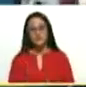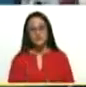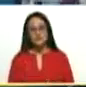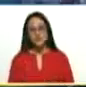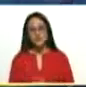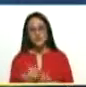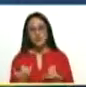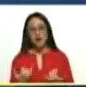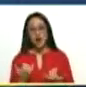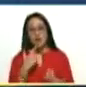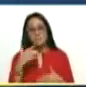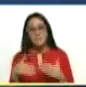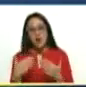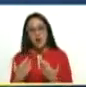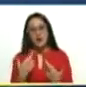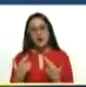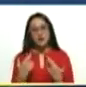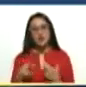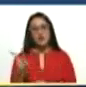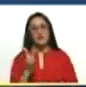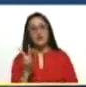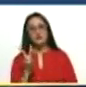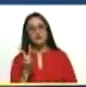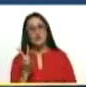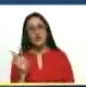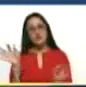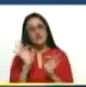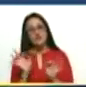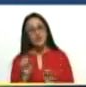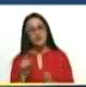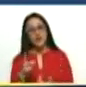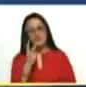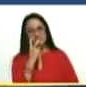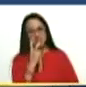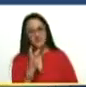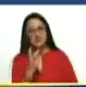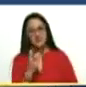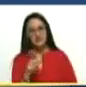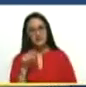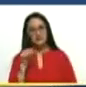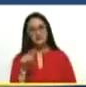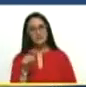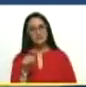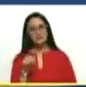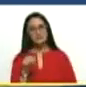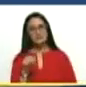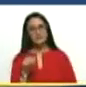vamos a mejorar nuestras relaciones con Venezuela a través de esta visita. Estimado